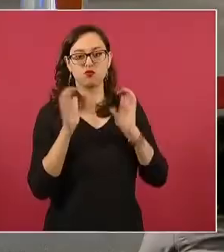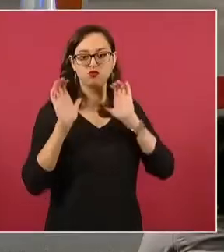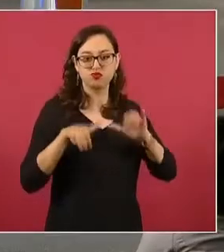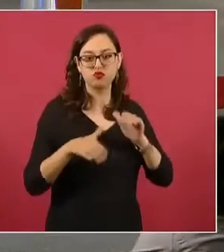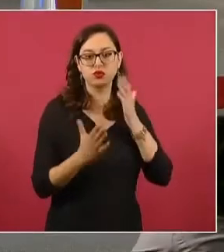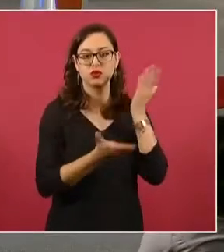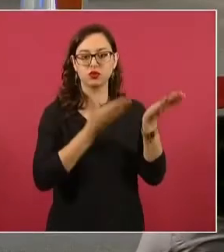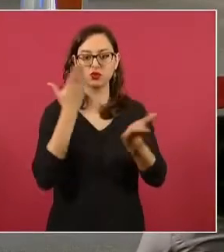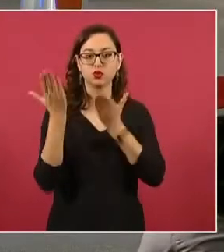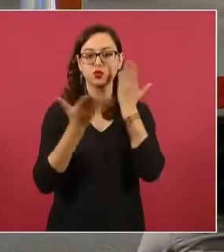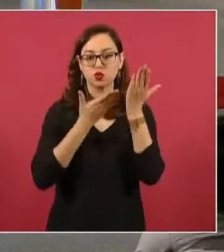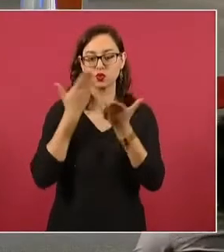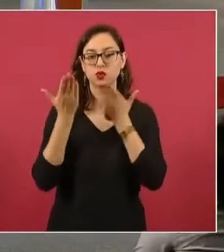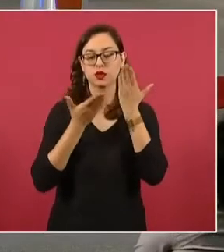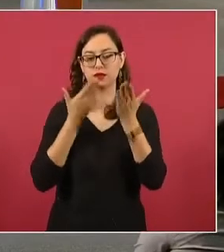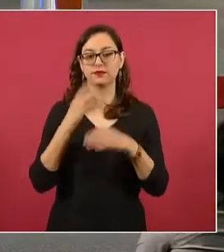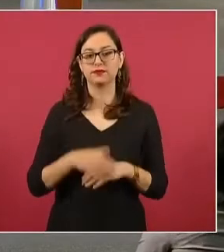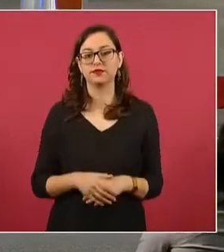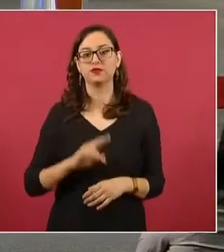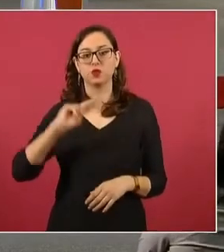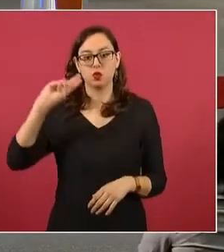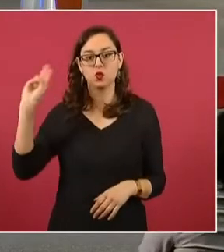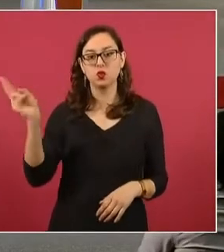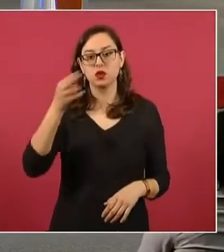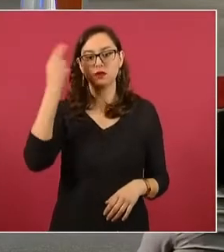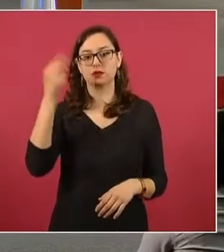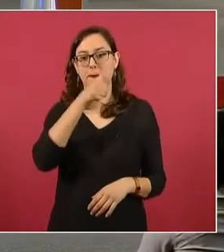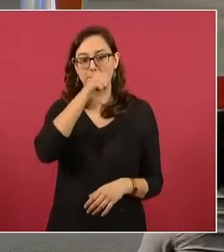de las universidades Benito Juárez.